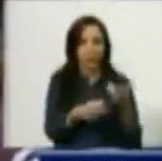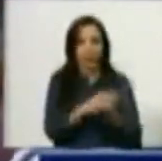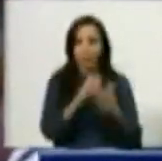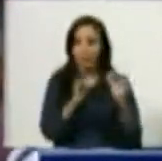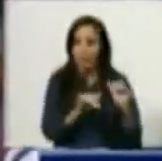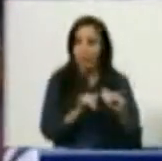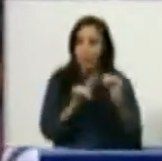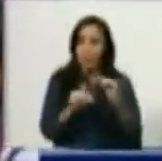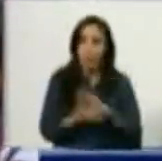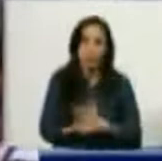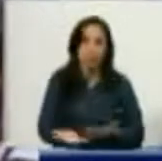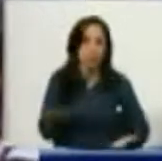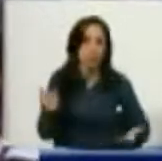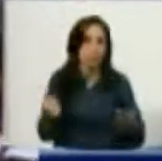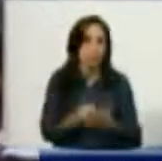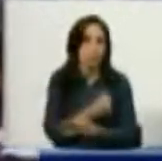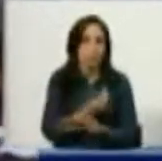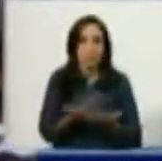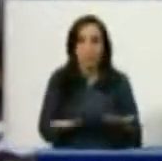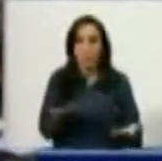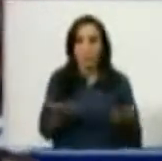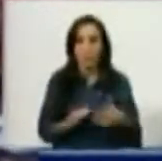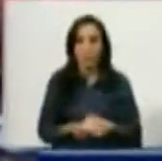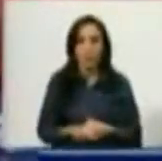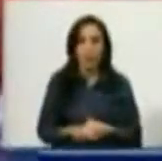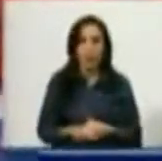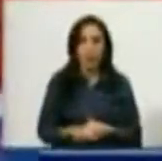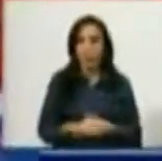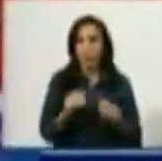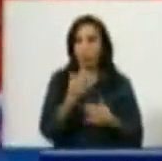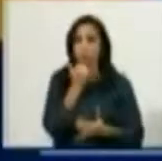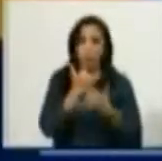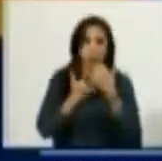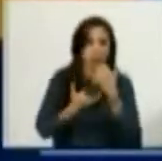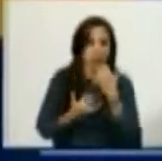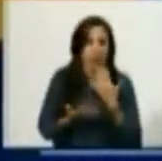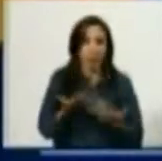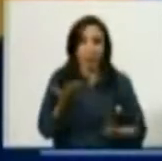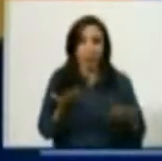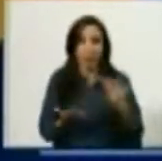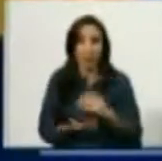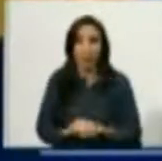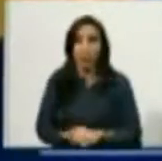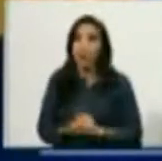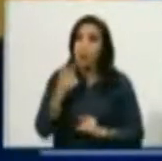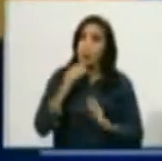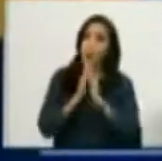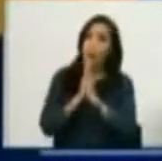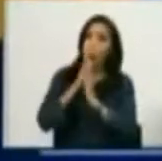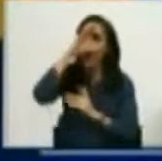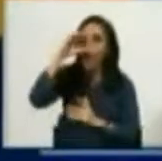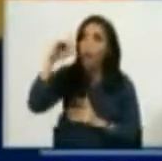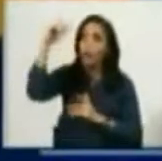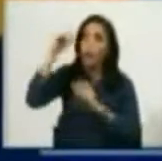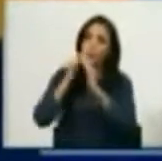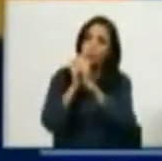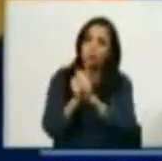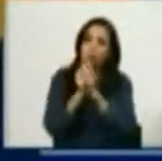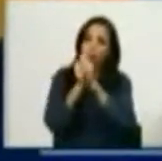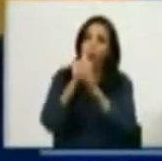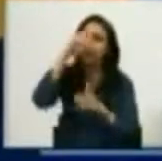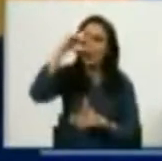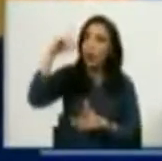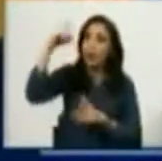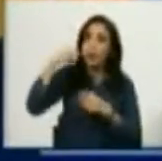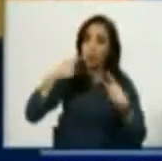por encima de la falla y errores yo le pido a Dios la